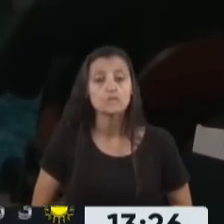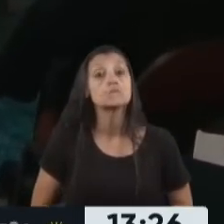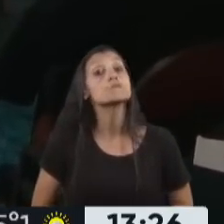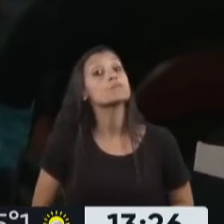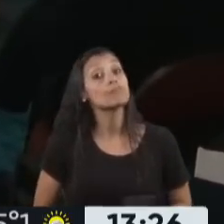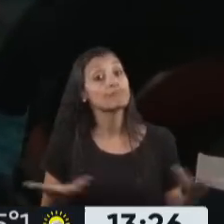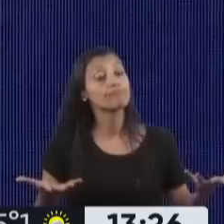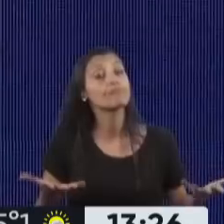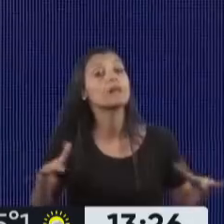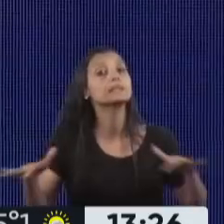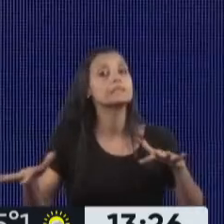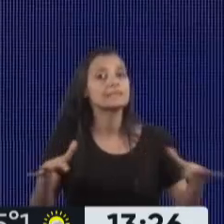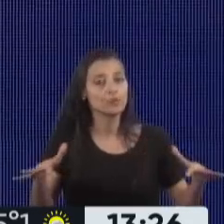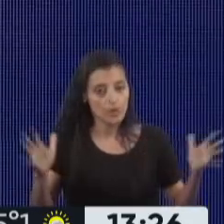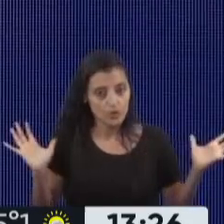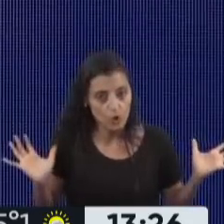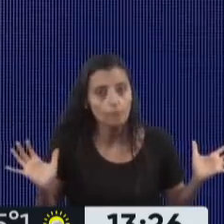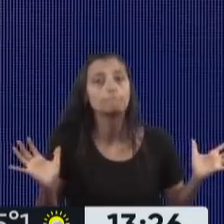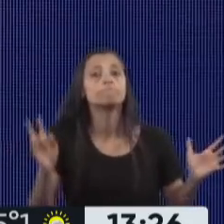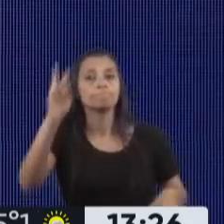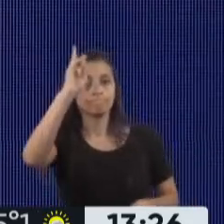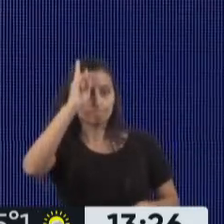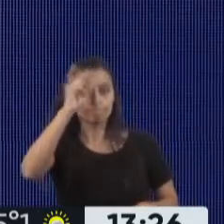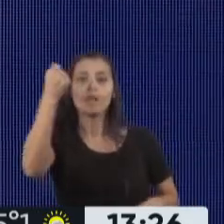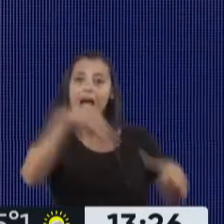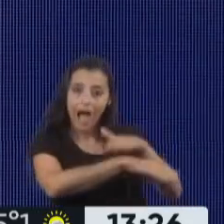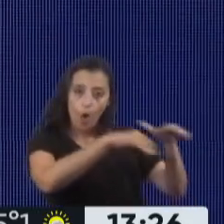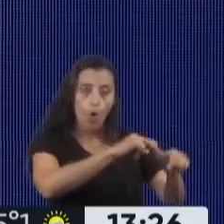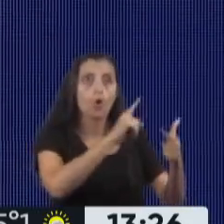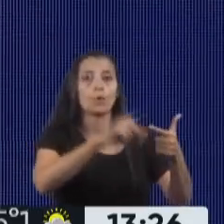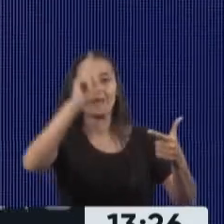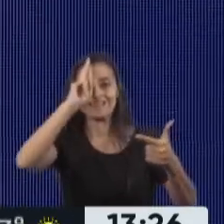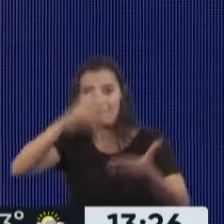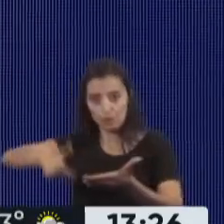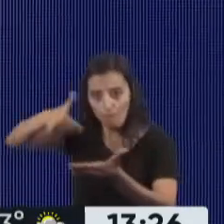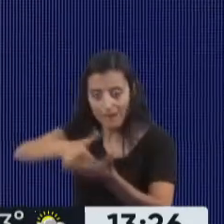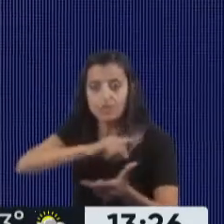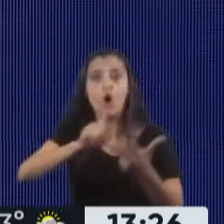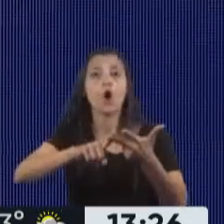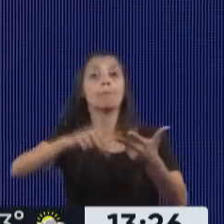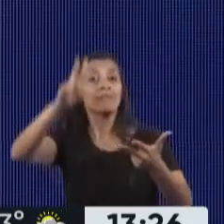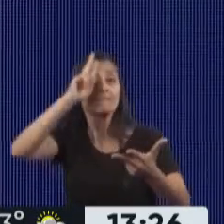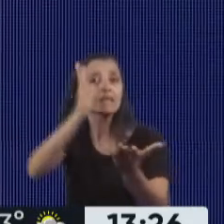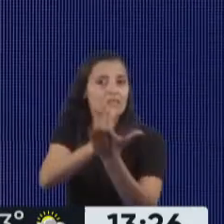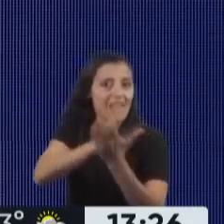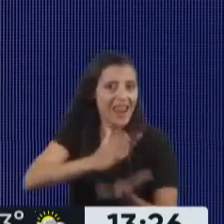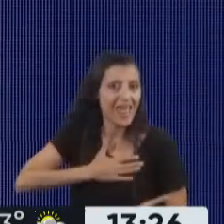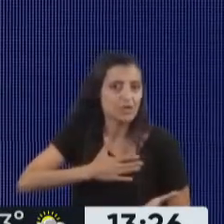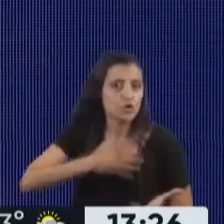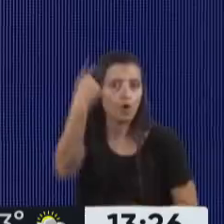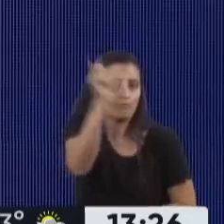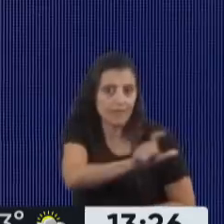Y en esa situación donde respetemos el ahorro, respetemos la inversión, respetemos los derechos de